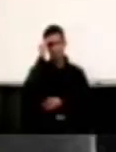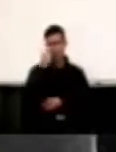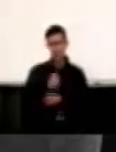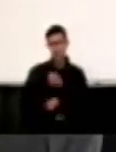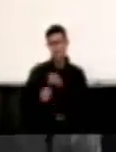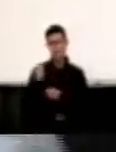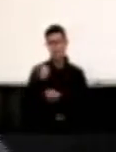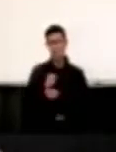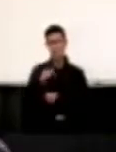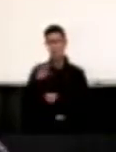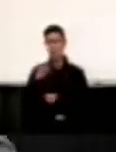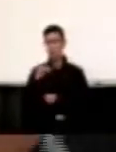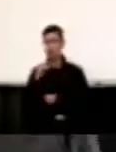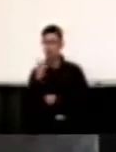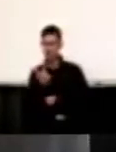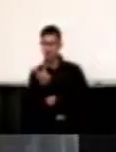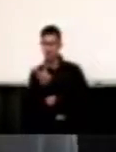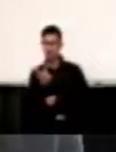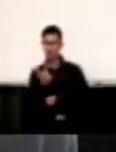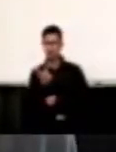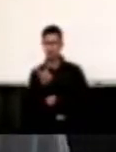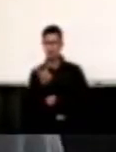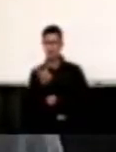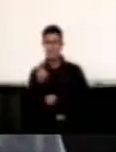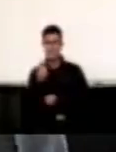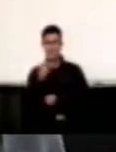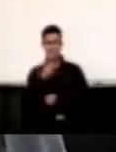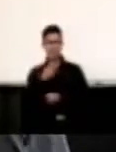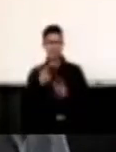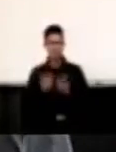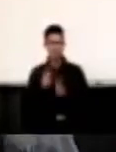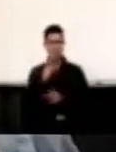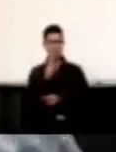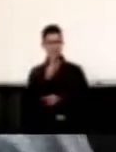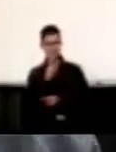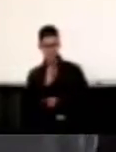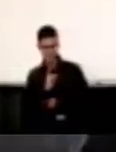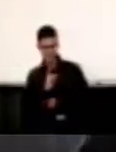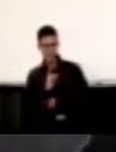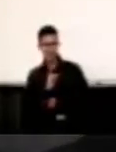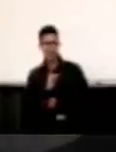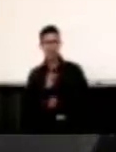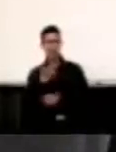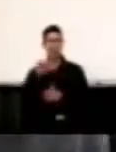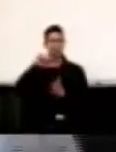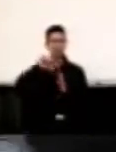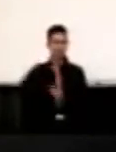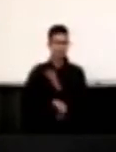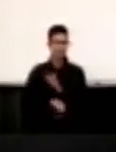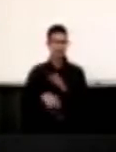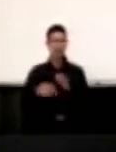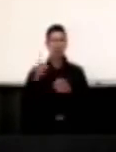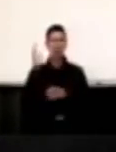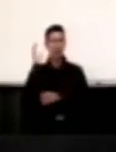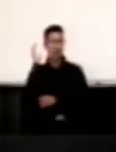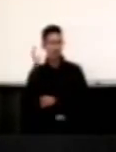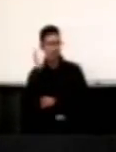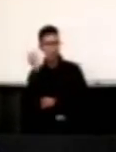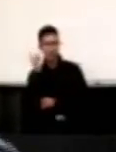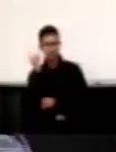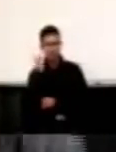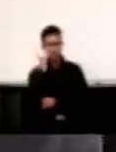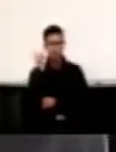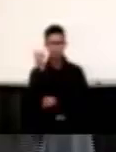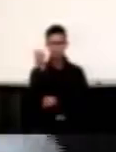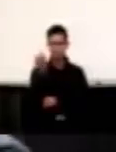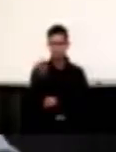97, desde que el PRI pierde la mayoría en la Cámara de Diputados y que fue todo un